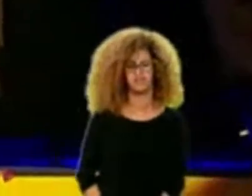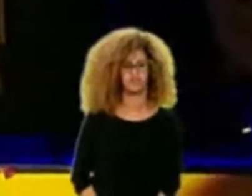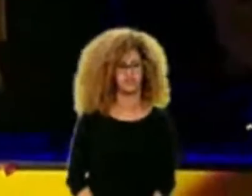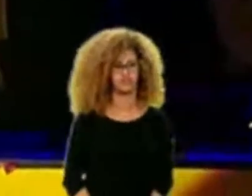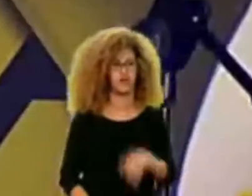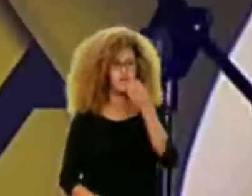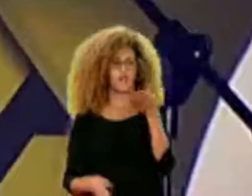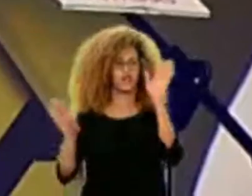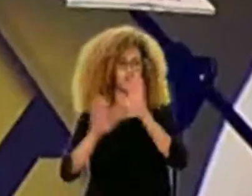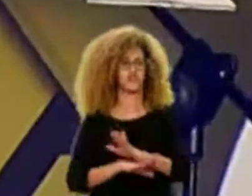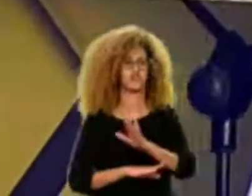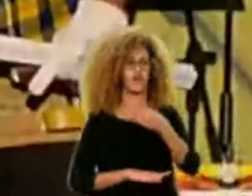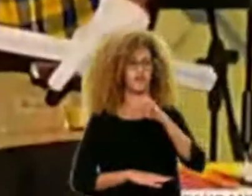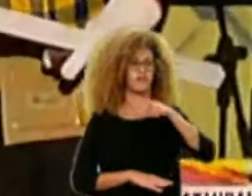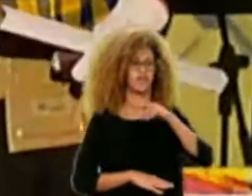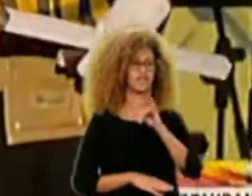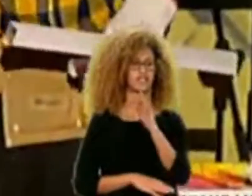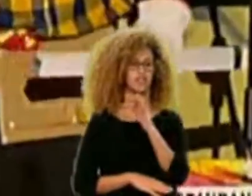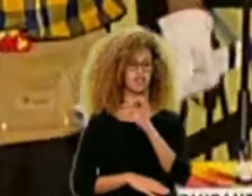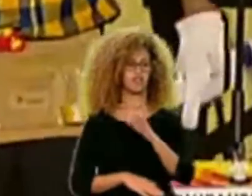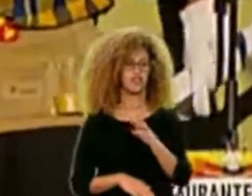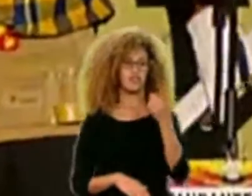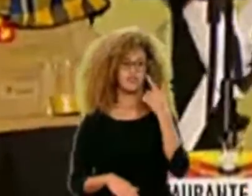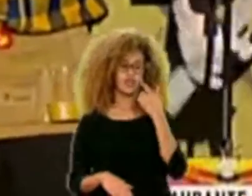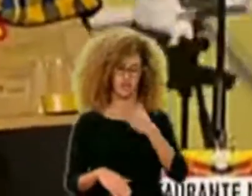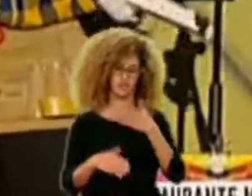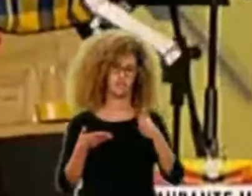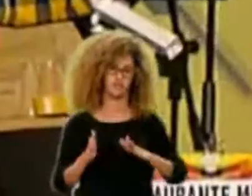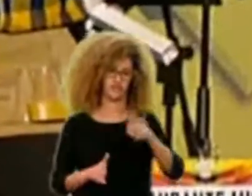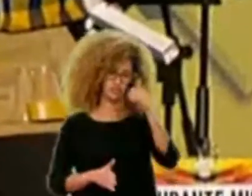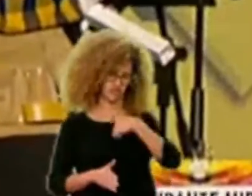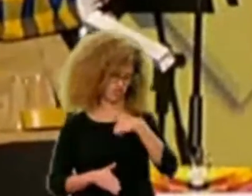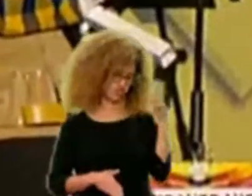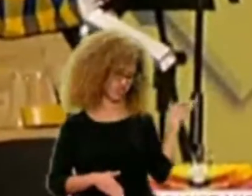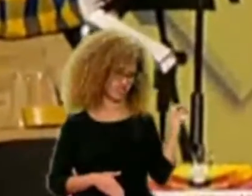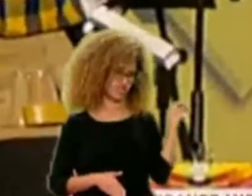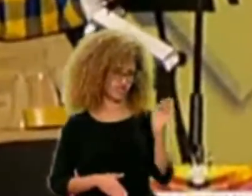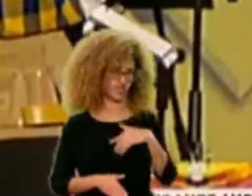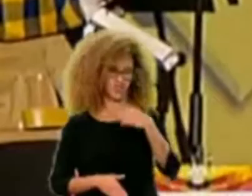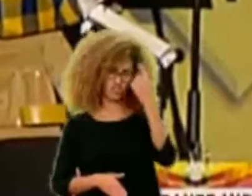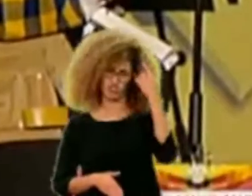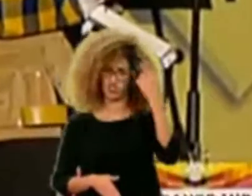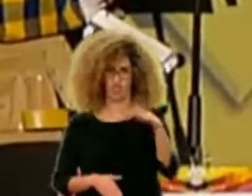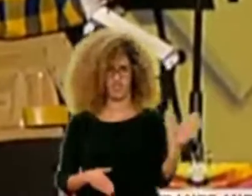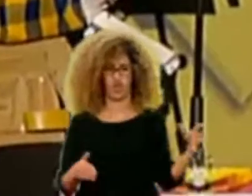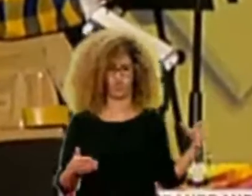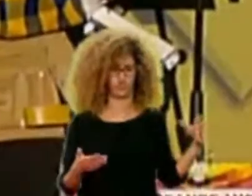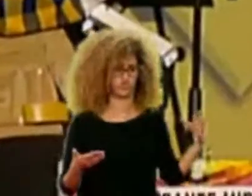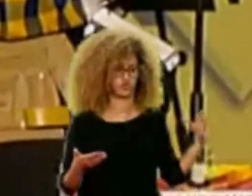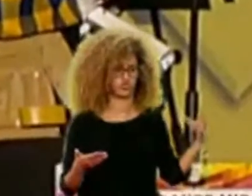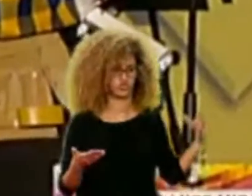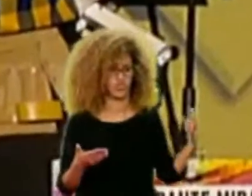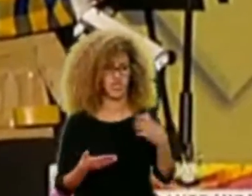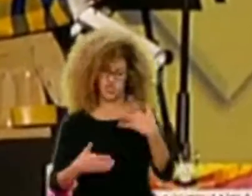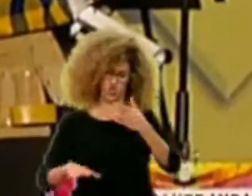Buenas noches, Pinito. Mira, mijo. Mira, yo vine por ahí para acá. Tú sabes que yo le pego a todo. Y lo mismo te barro la